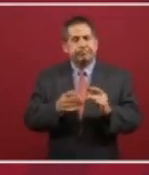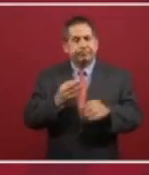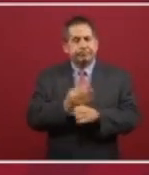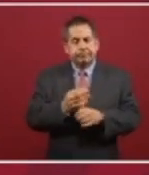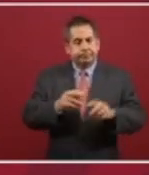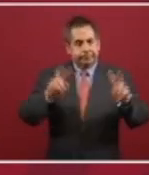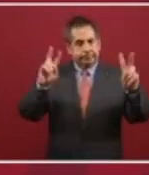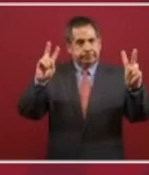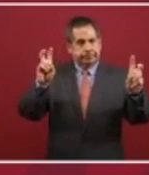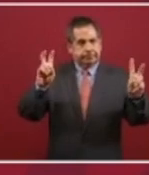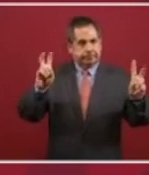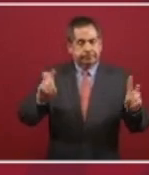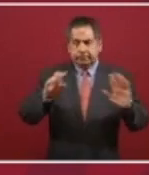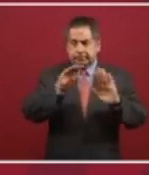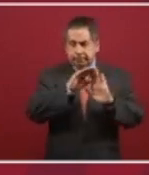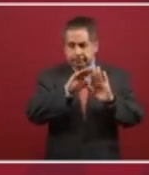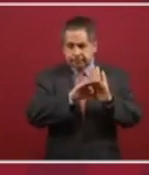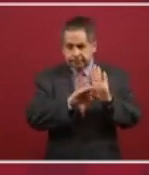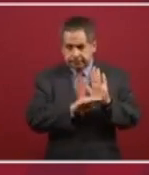temas que